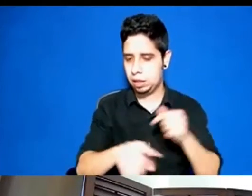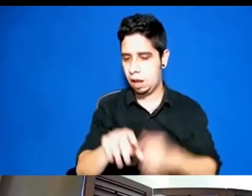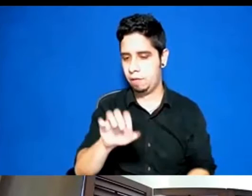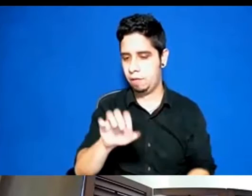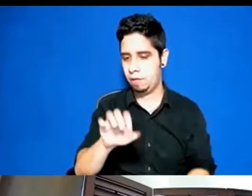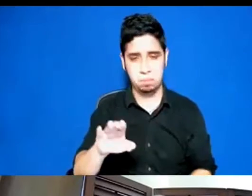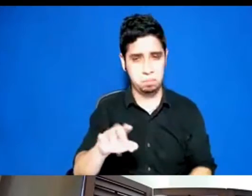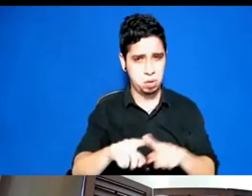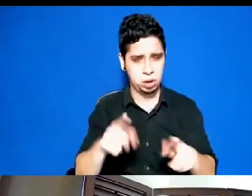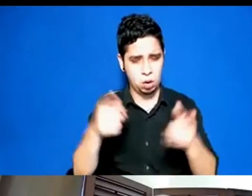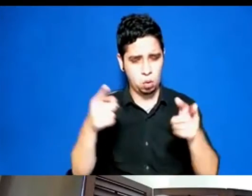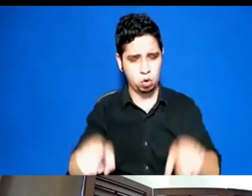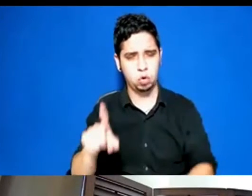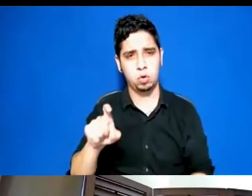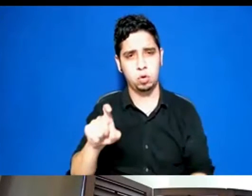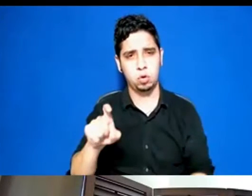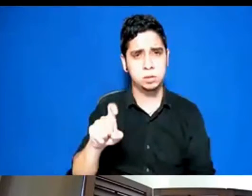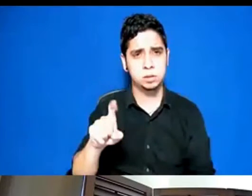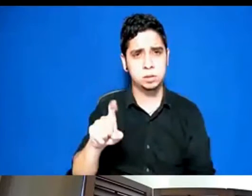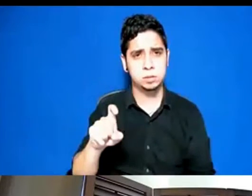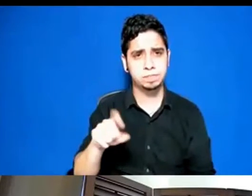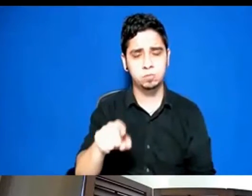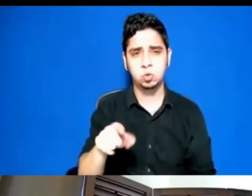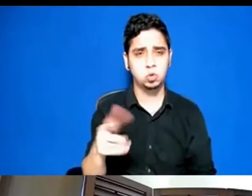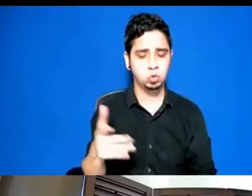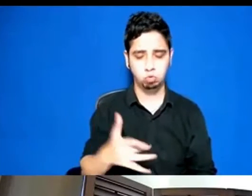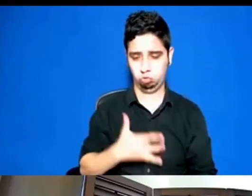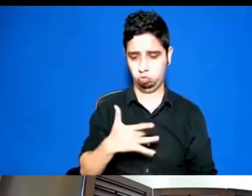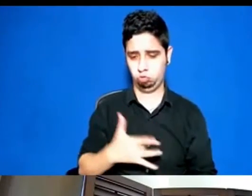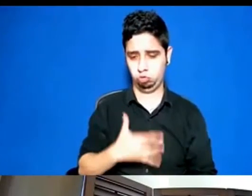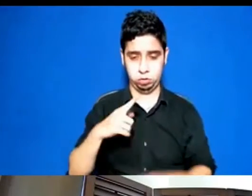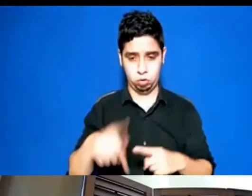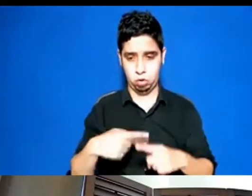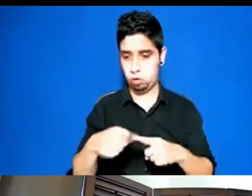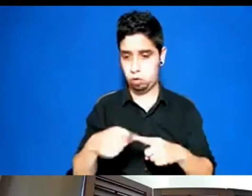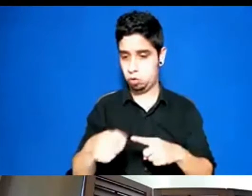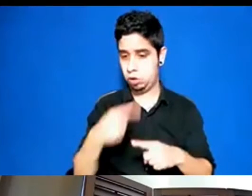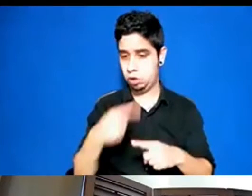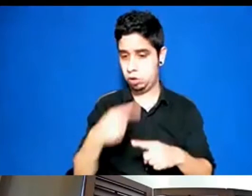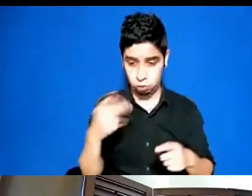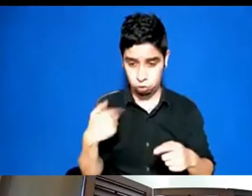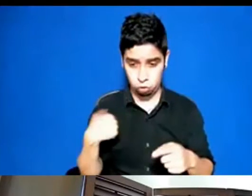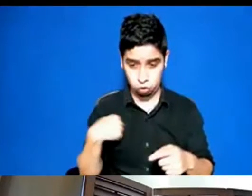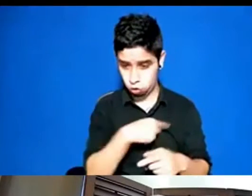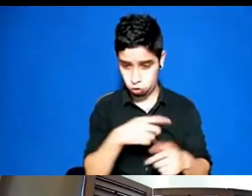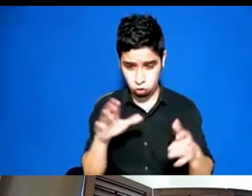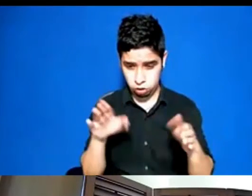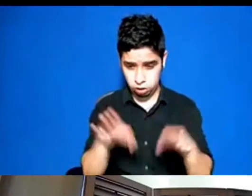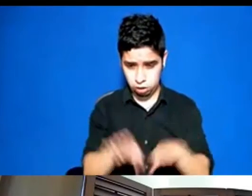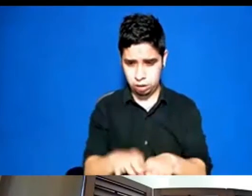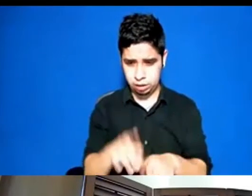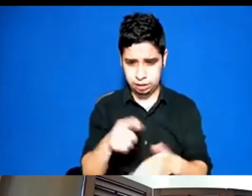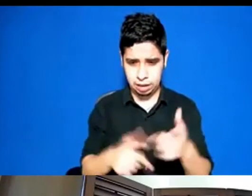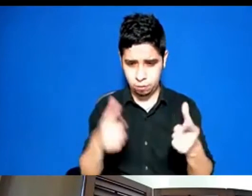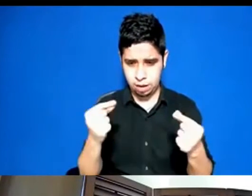sea, ¿cuál fue la reacción de ustedes cuando de momento, mira, estamos cerrados, ajá, ¿y qué hacemos con las tortugas? Y ya no tienen algo.